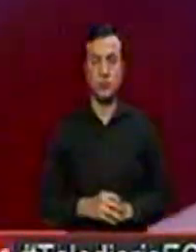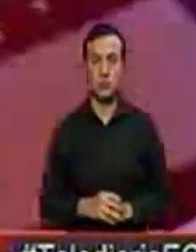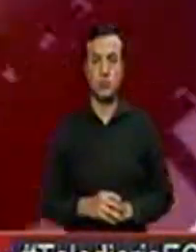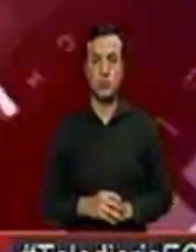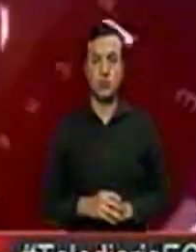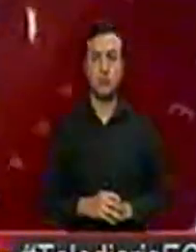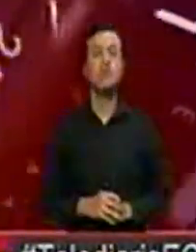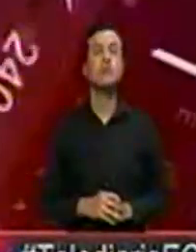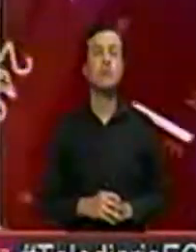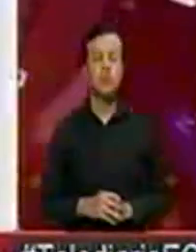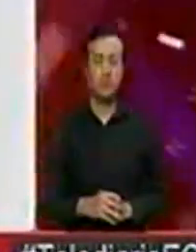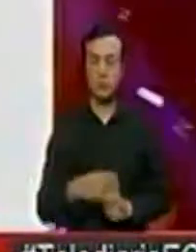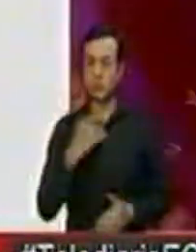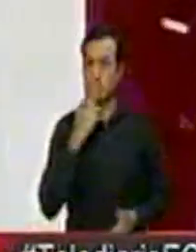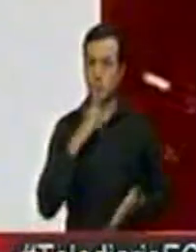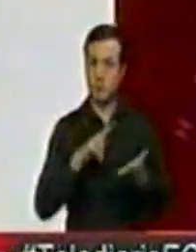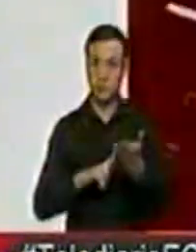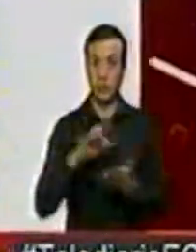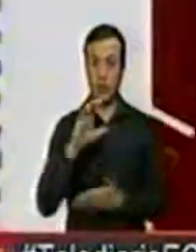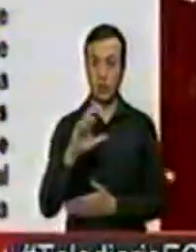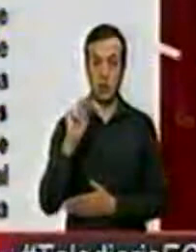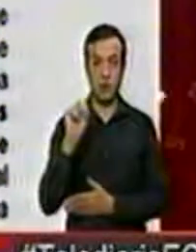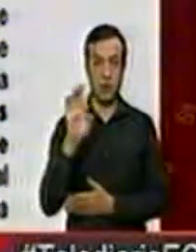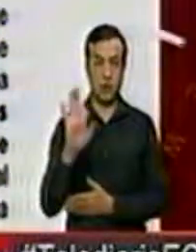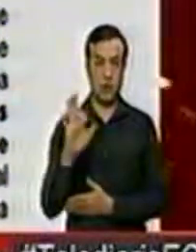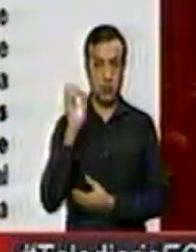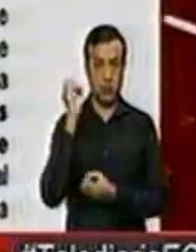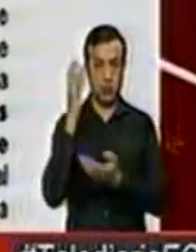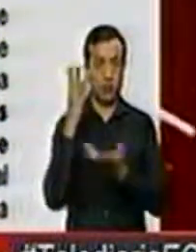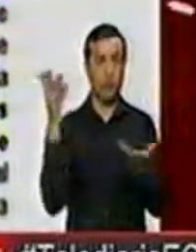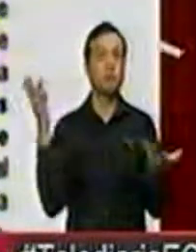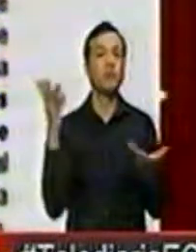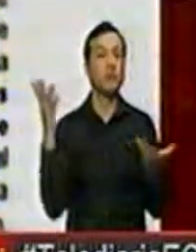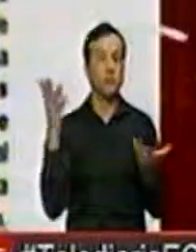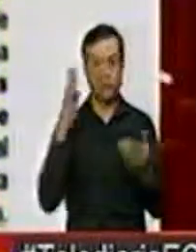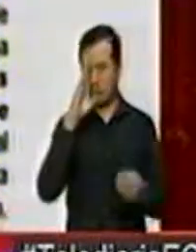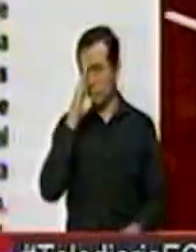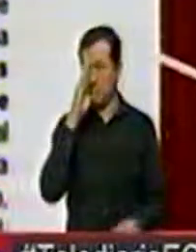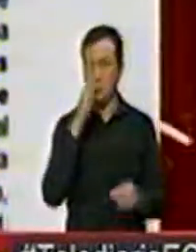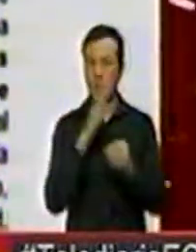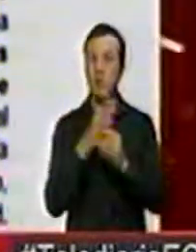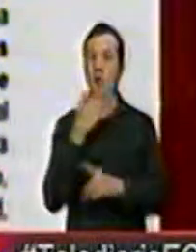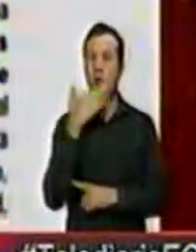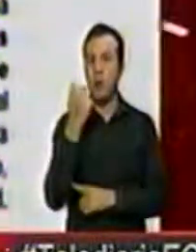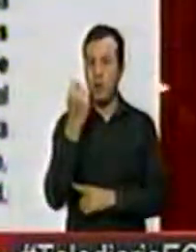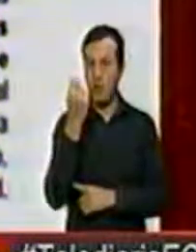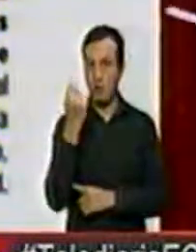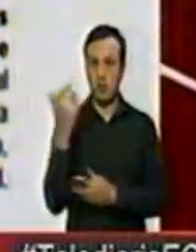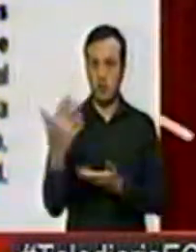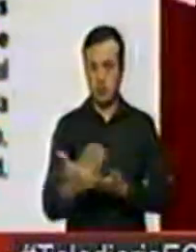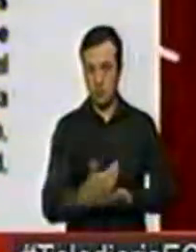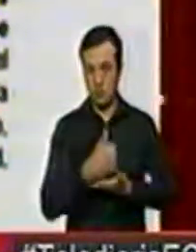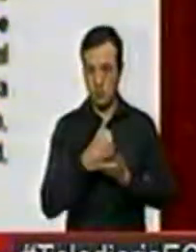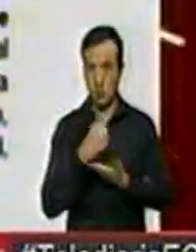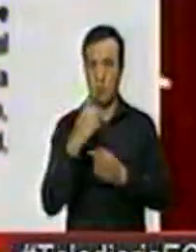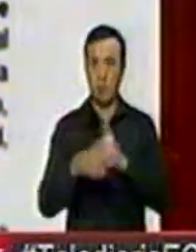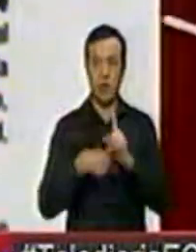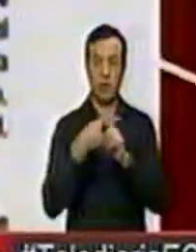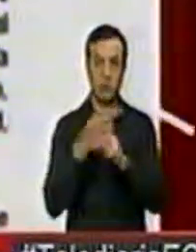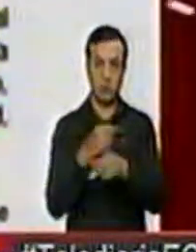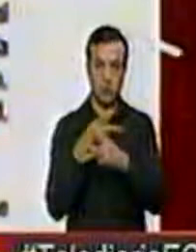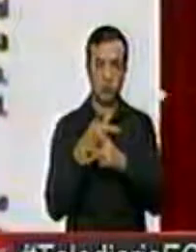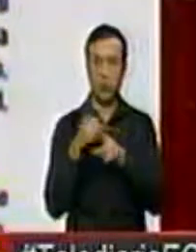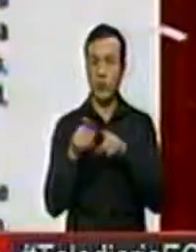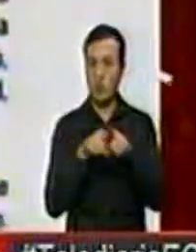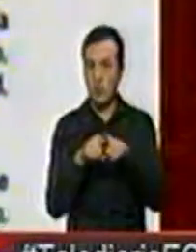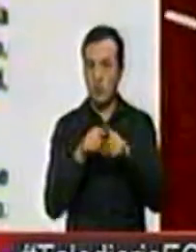A través de un comunicado, la estatal de telecomunicaciones CNT informó que con el objetivo de mejorar los ingresos del Estado, así como la productividad,